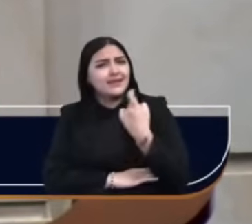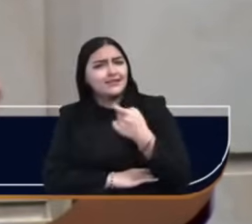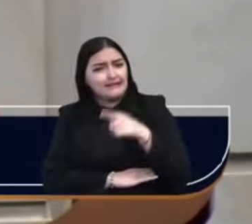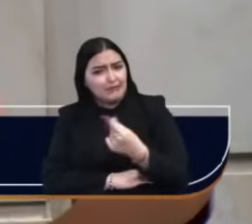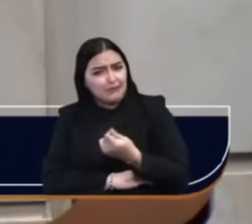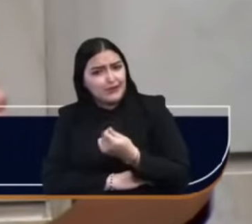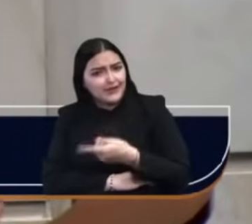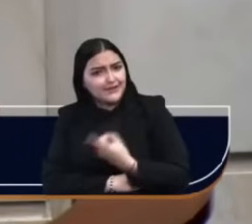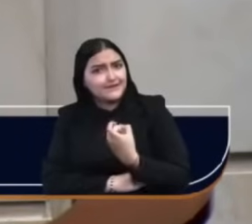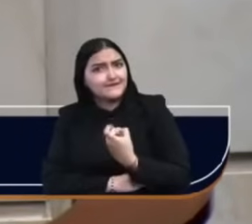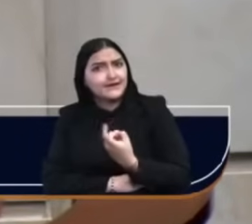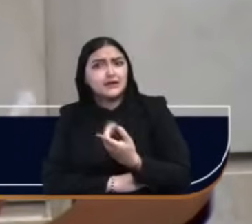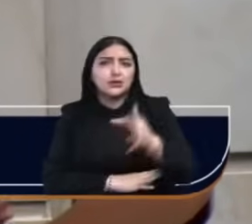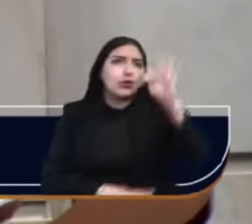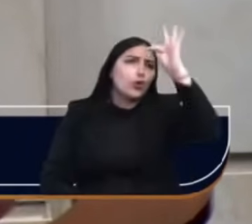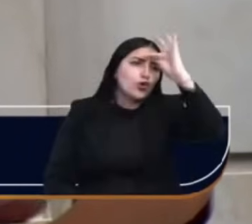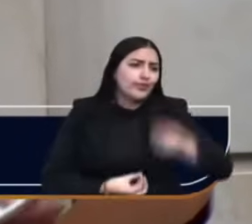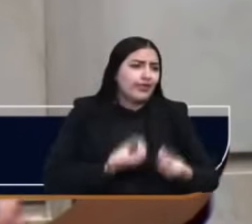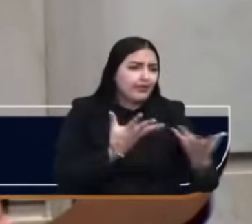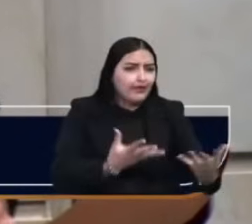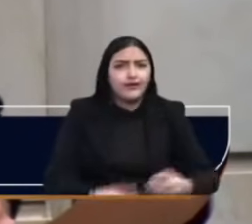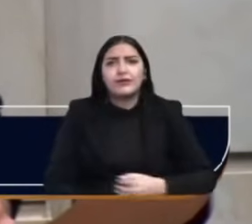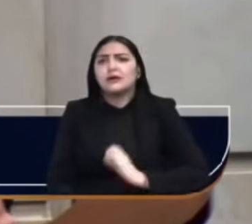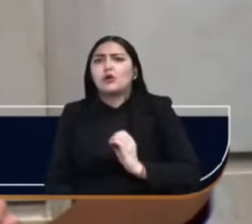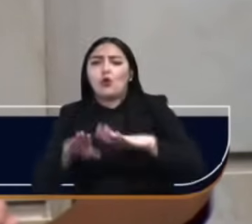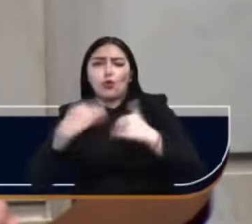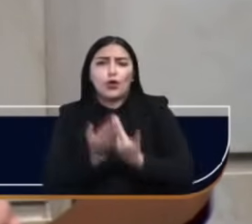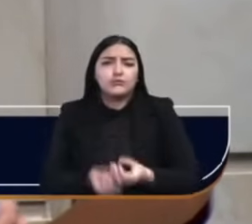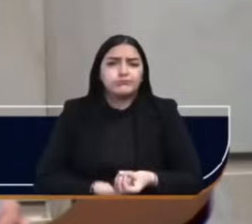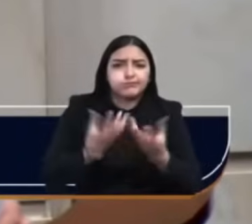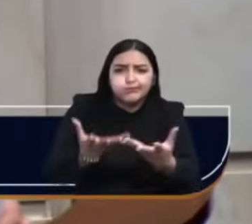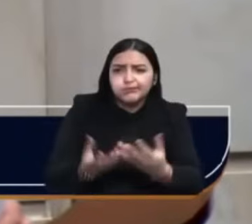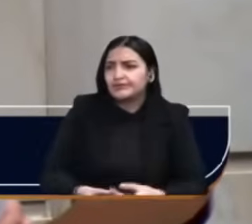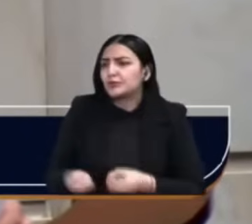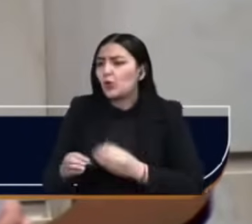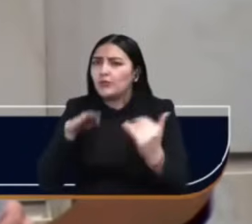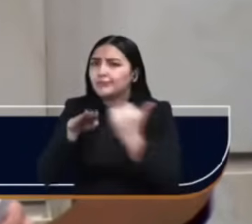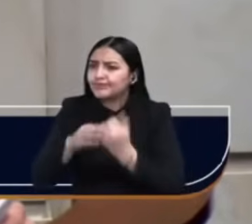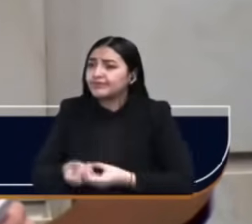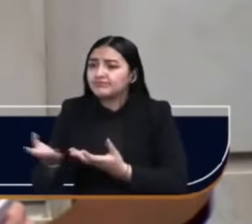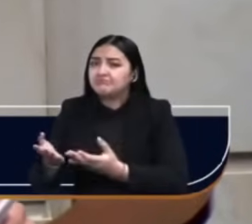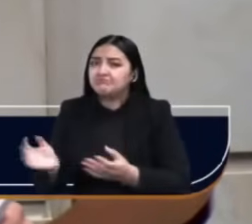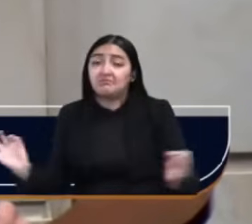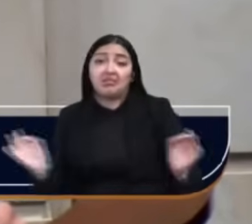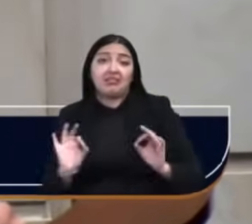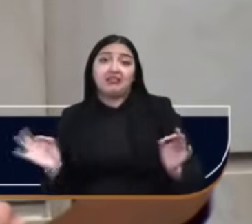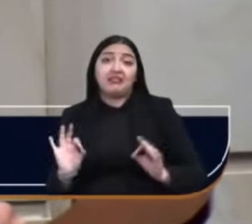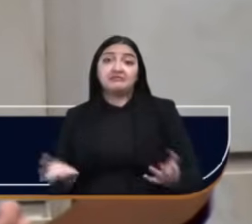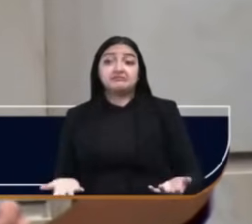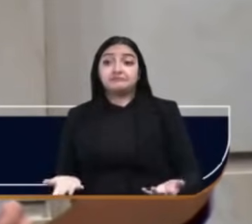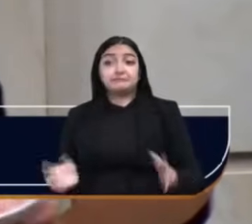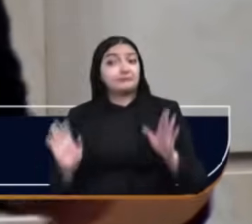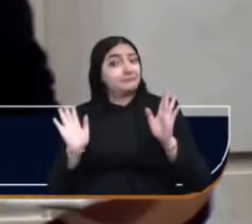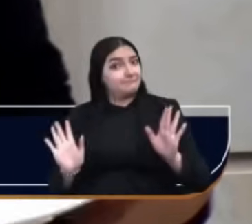esa platica, ¿no? Para hospitales, para colegios, para vías, nada. Pero no,